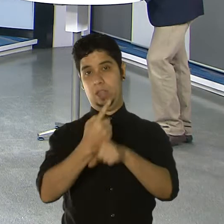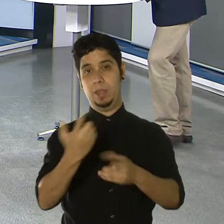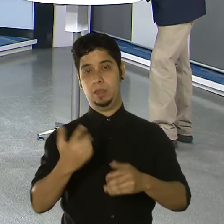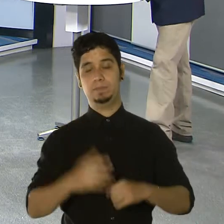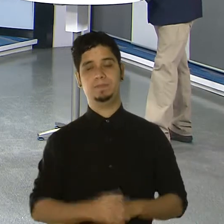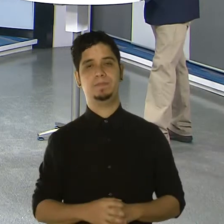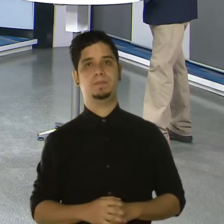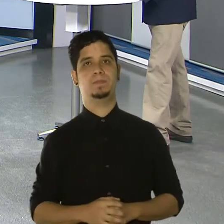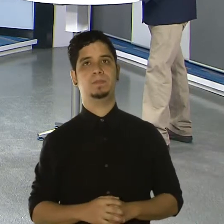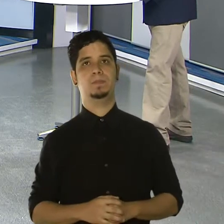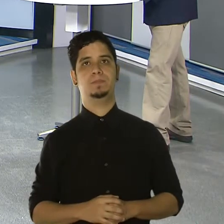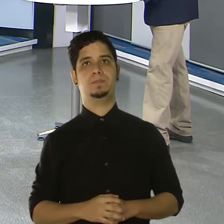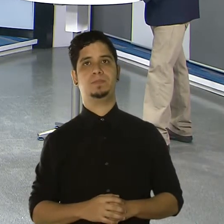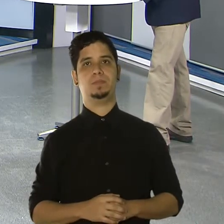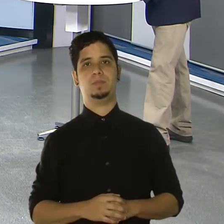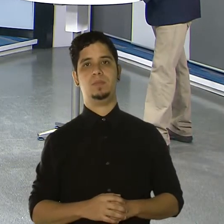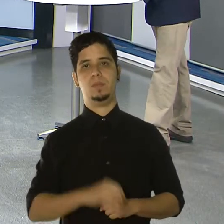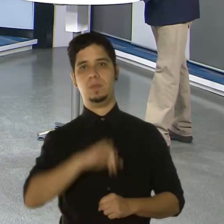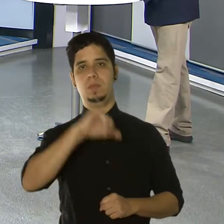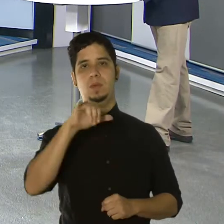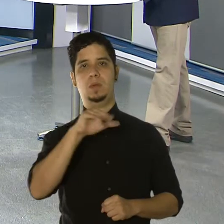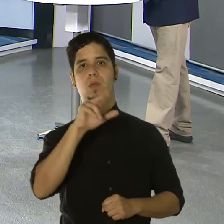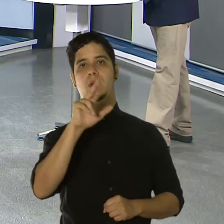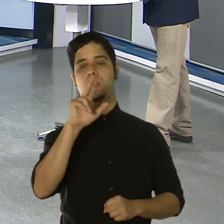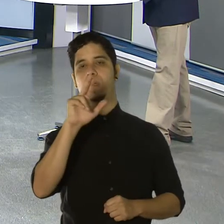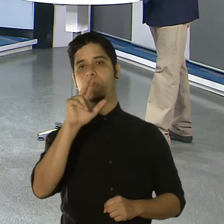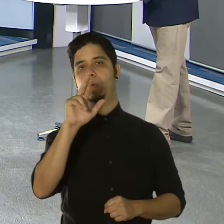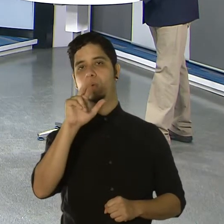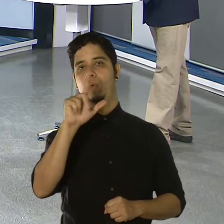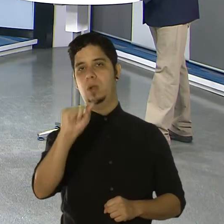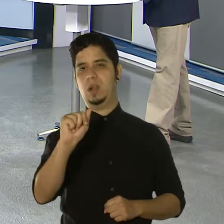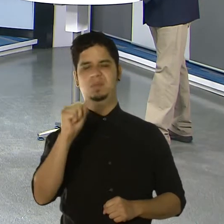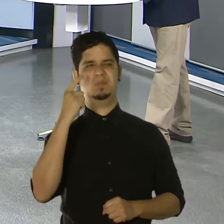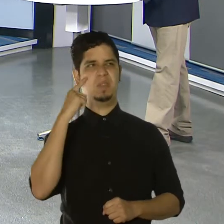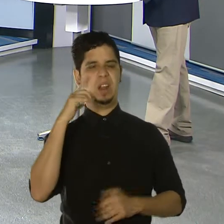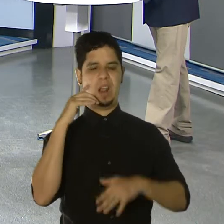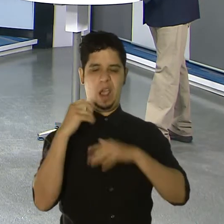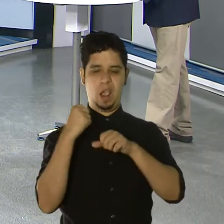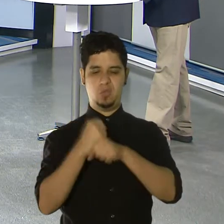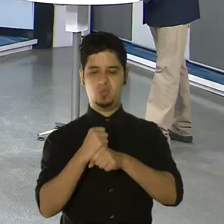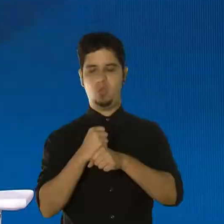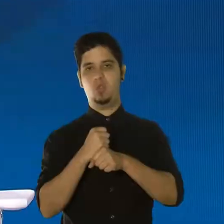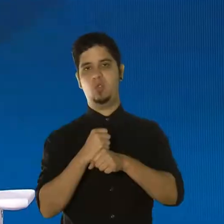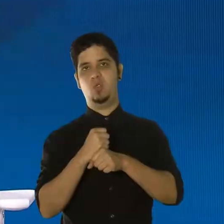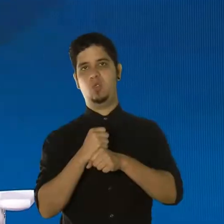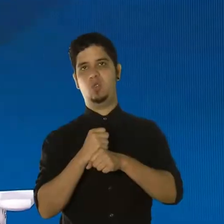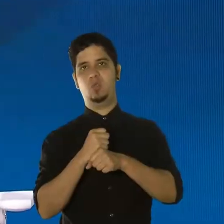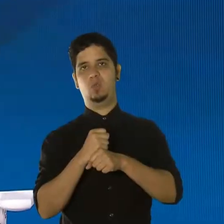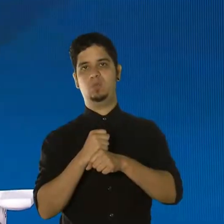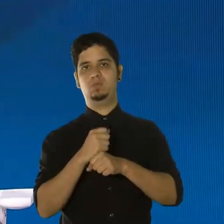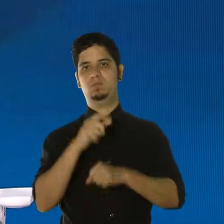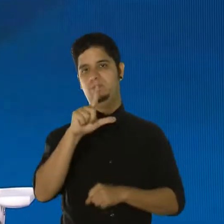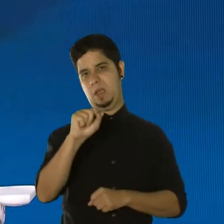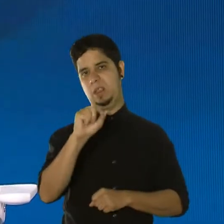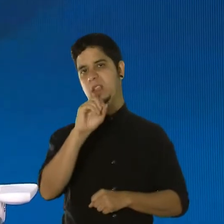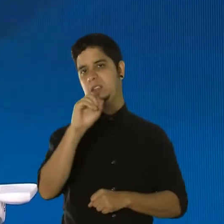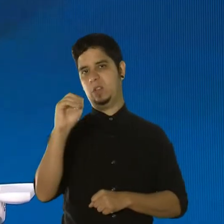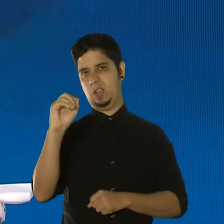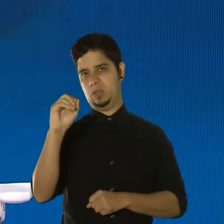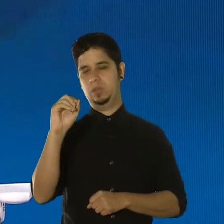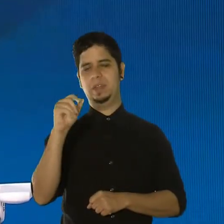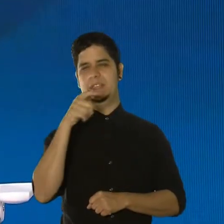que surgieron las jaulas, estaríamos hablando para el año 2000, esa primera franquicia